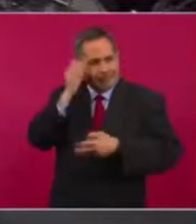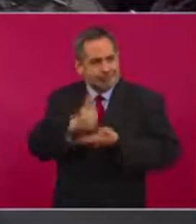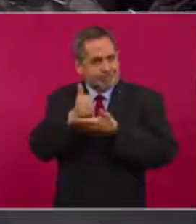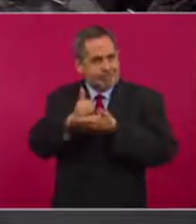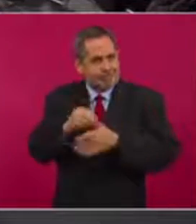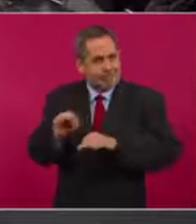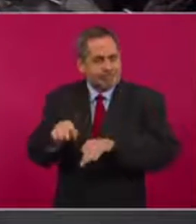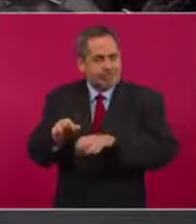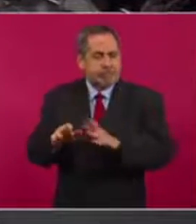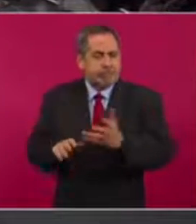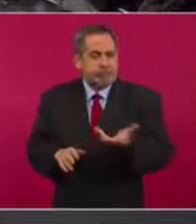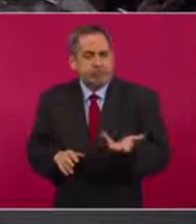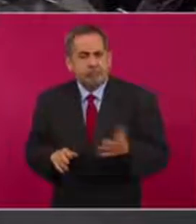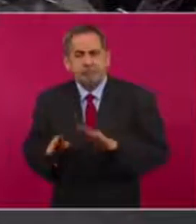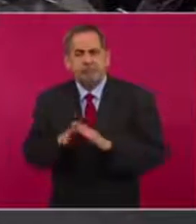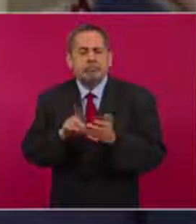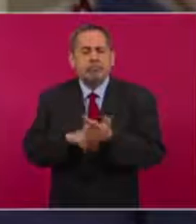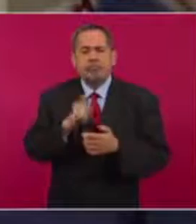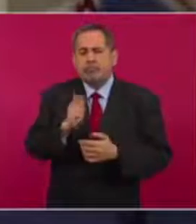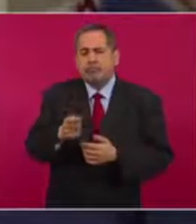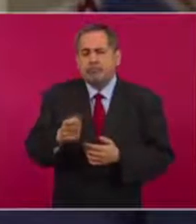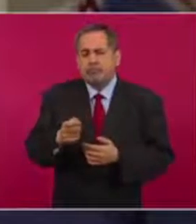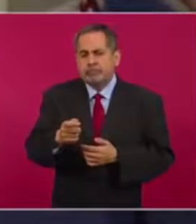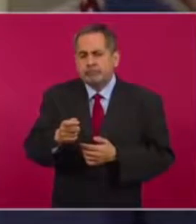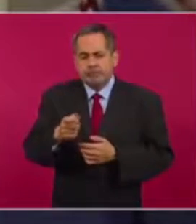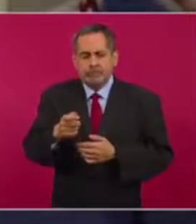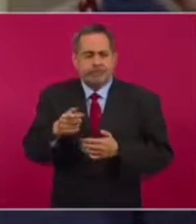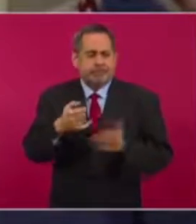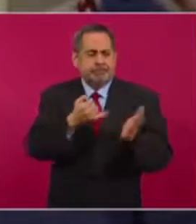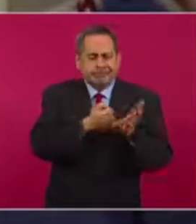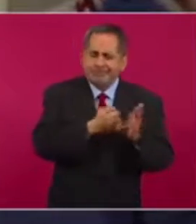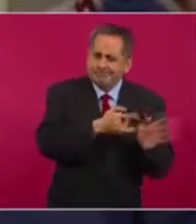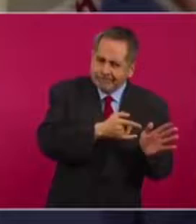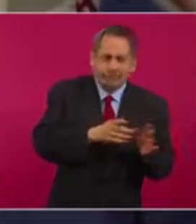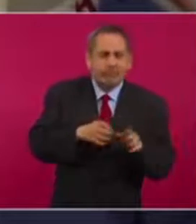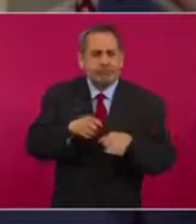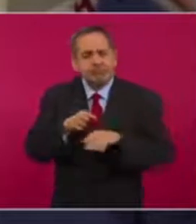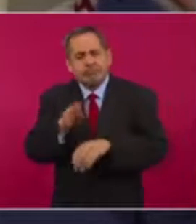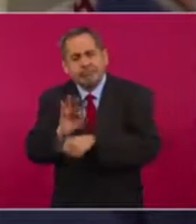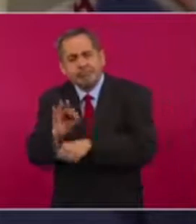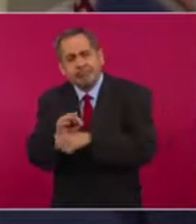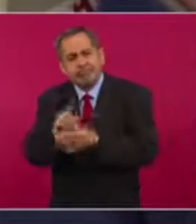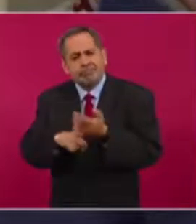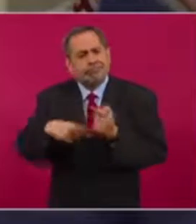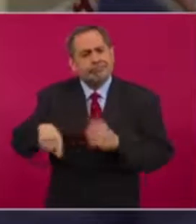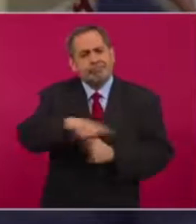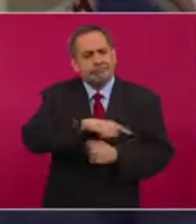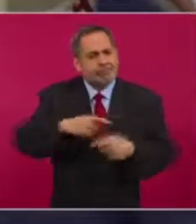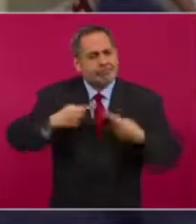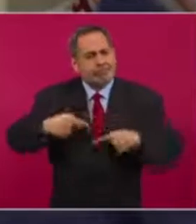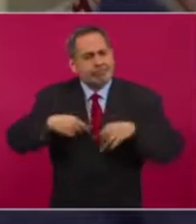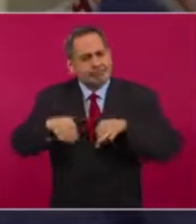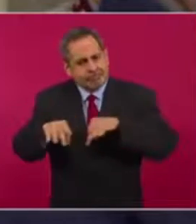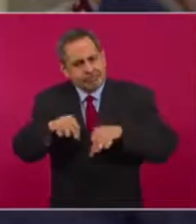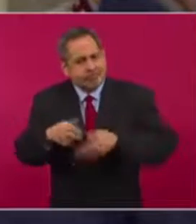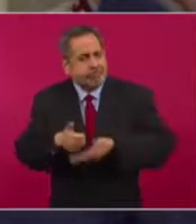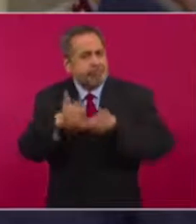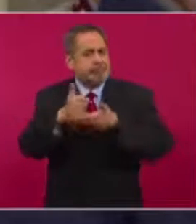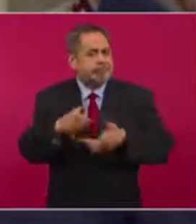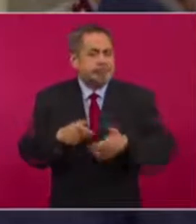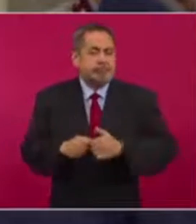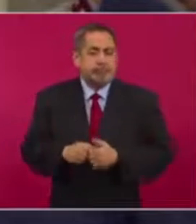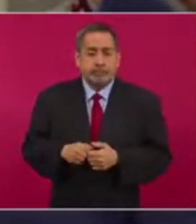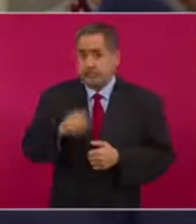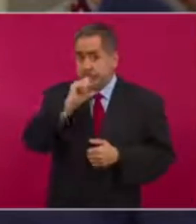más allá de lo que tiene que ver con la cuestión fiscal, y si en un momento dado también se está pensando que pues